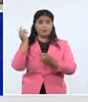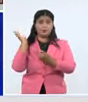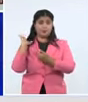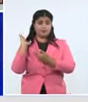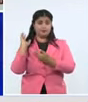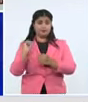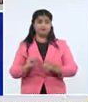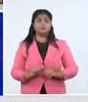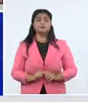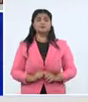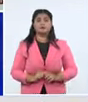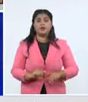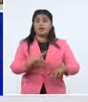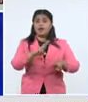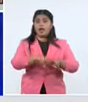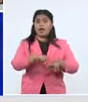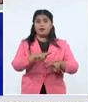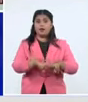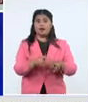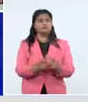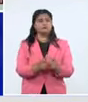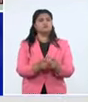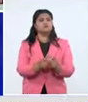La Habana con el mayor por ciento, el